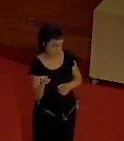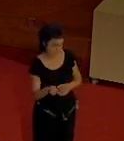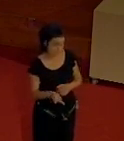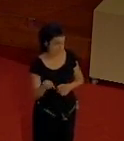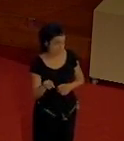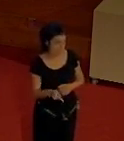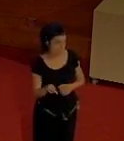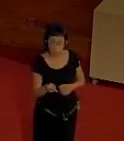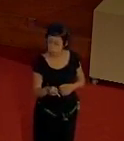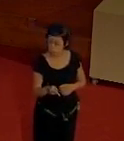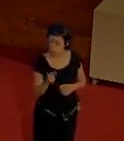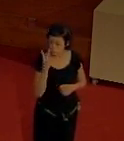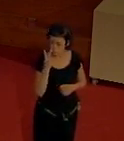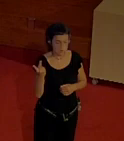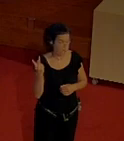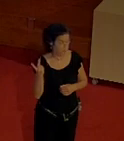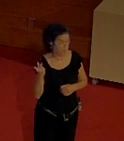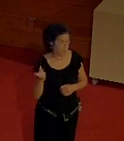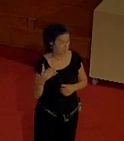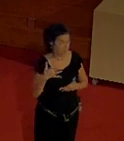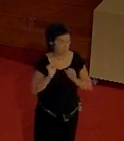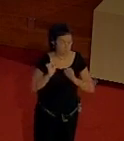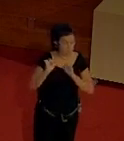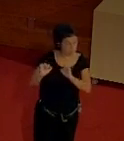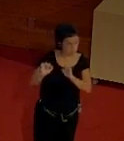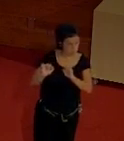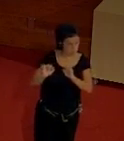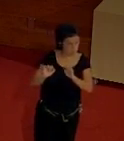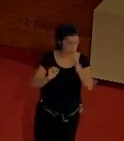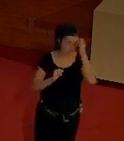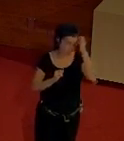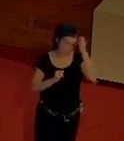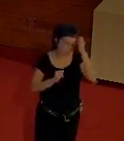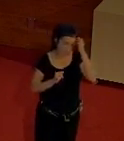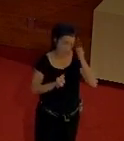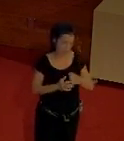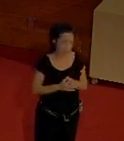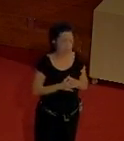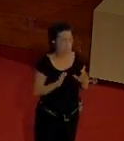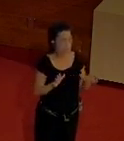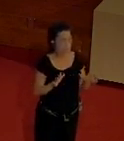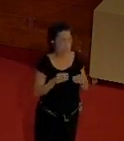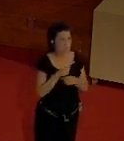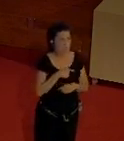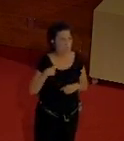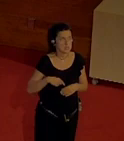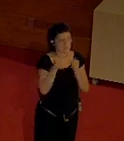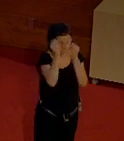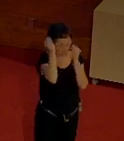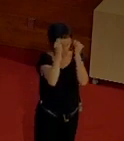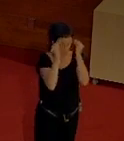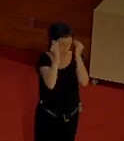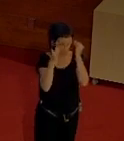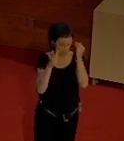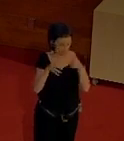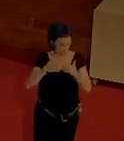estamos viendo cómo se ejerce esa contención de tal forma que pensemos en China la fábrica del mundo